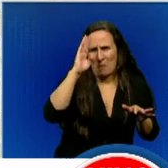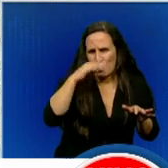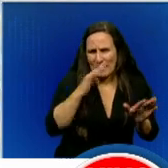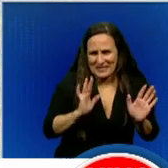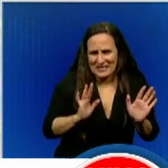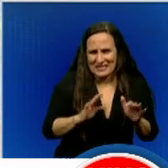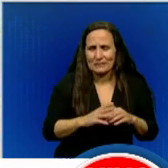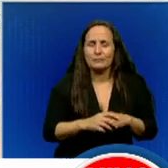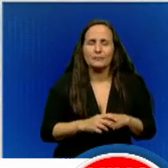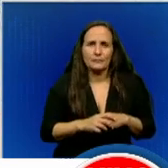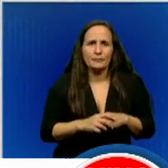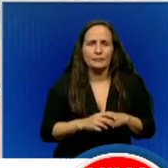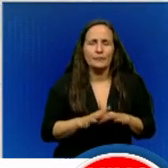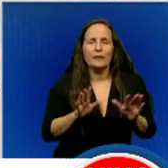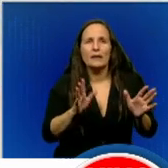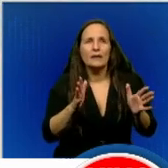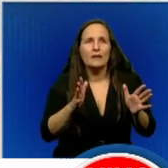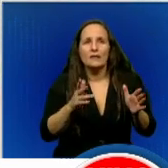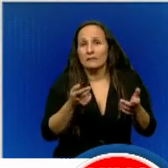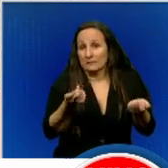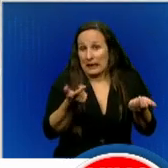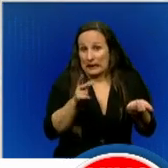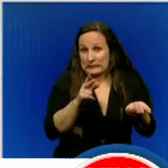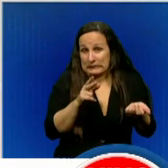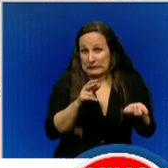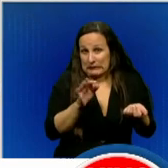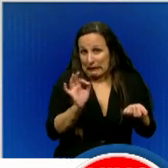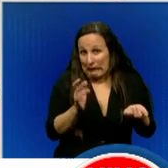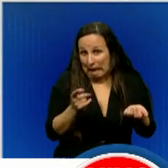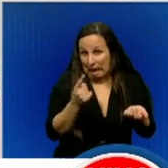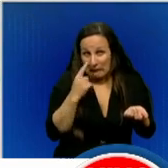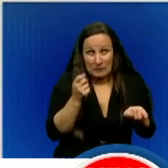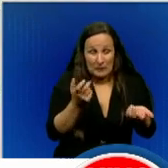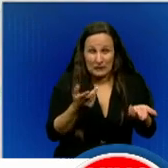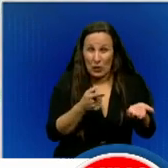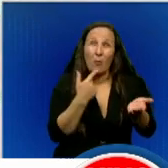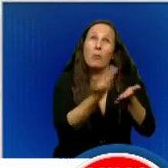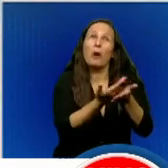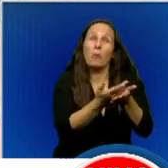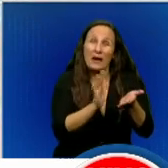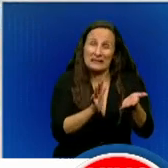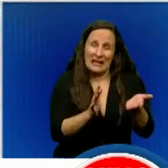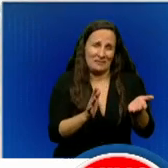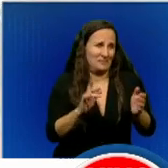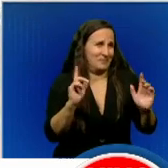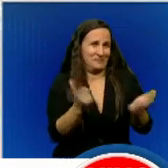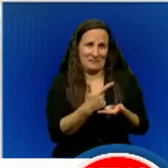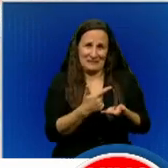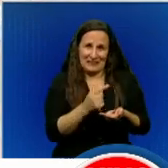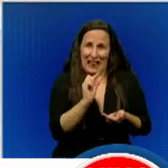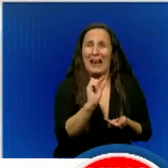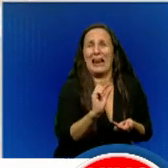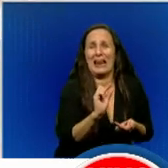pesos por mes o sea algo así como la nada misma no quita seriedad a la propuesta y bueno nos exime de mayores